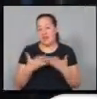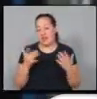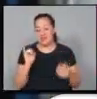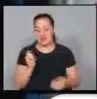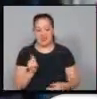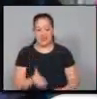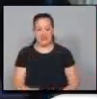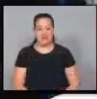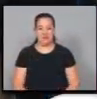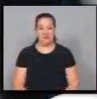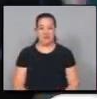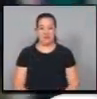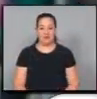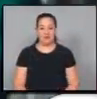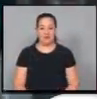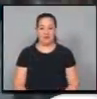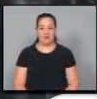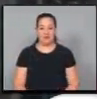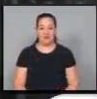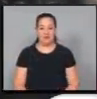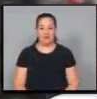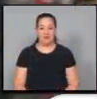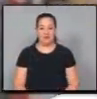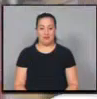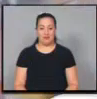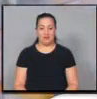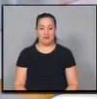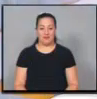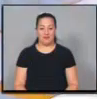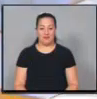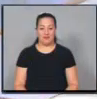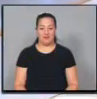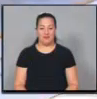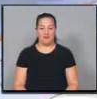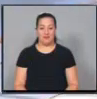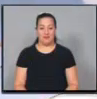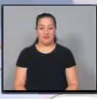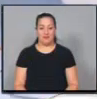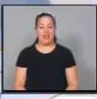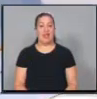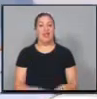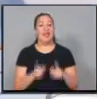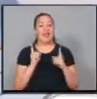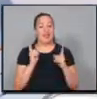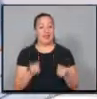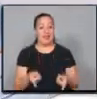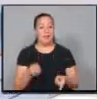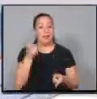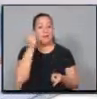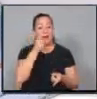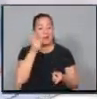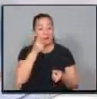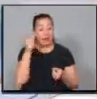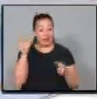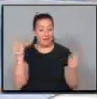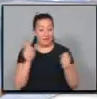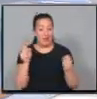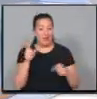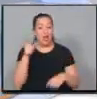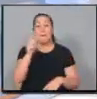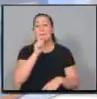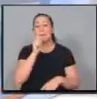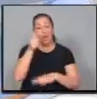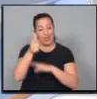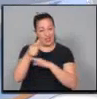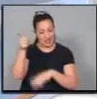Y también está fresquito en Mar del Plata. Nos vamos para allá con Noralis, pero